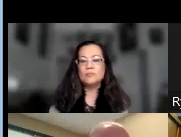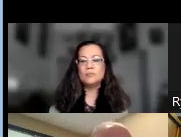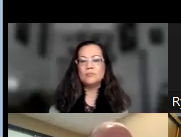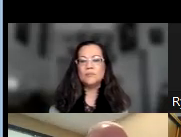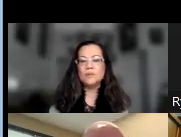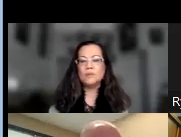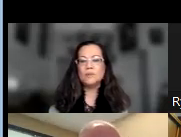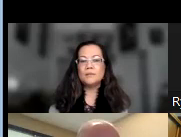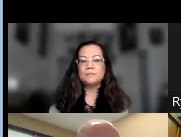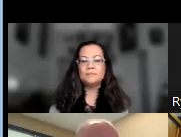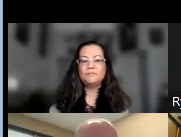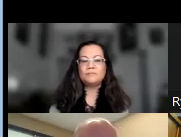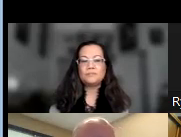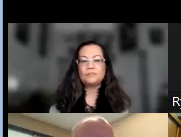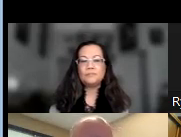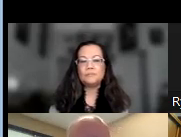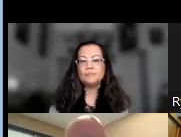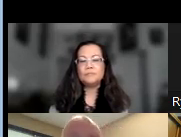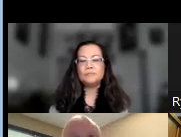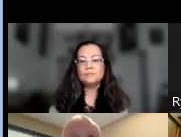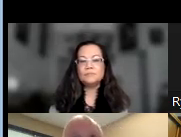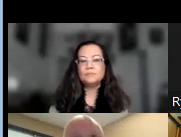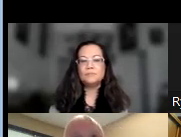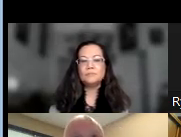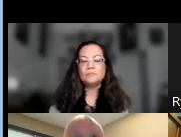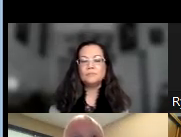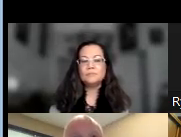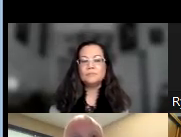ver esto en las 57 páginas en la página